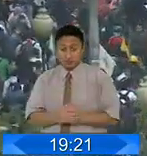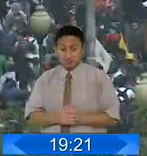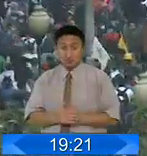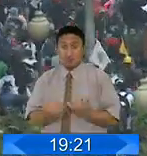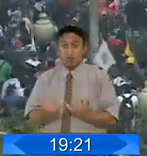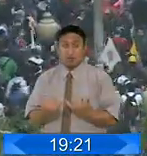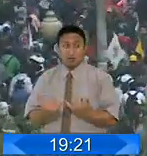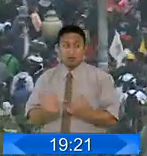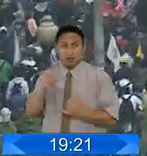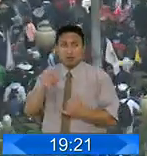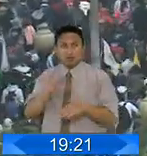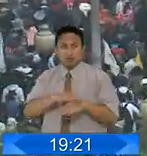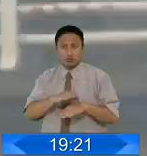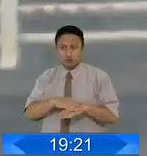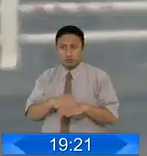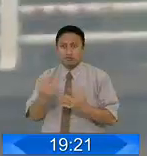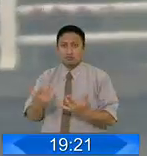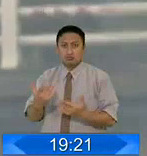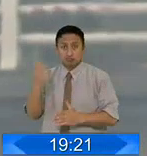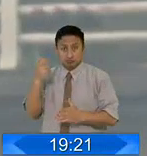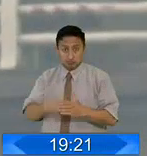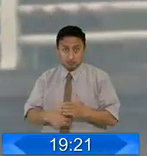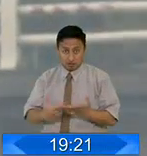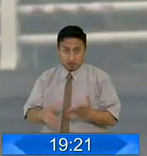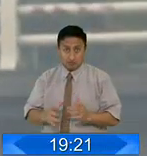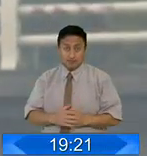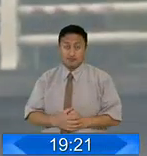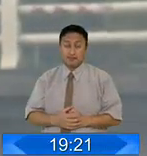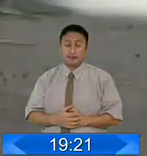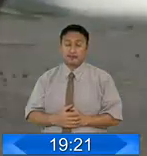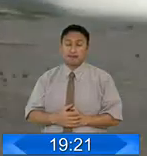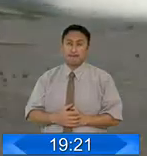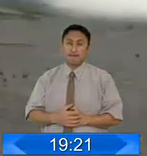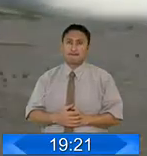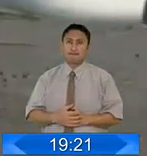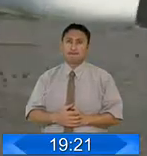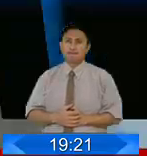se espera sanciones para los responsables, informó Héctor Romero.